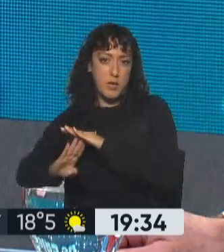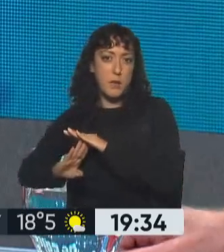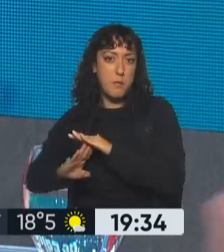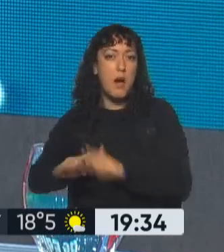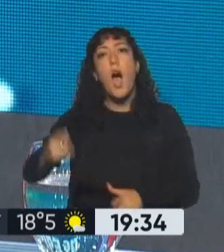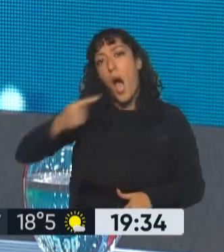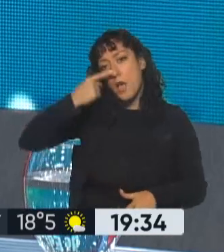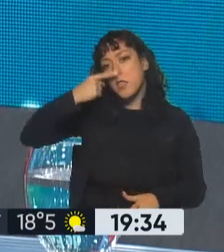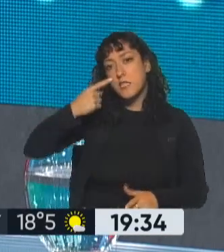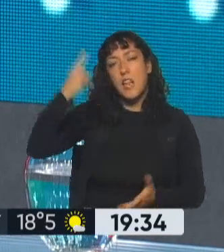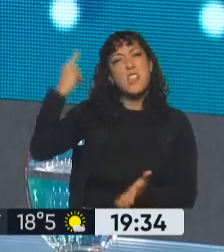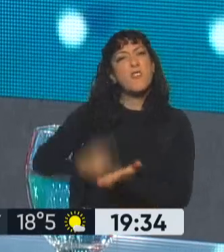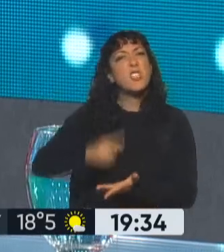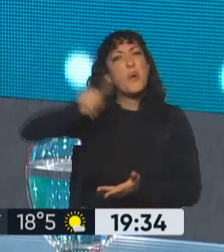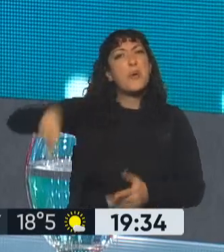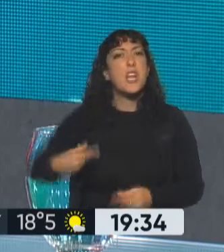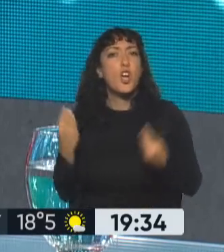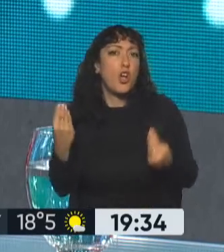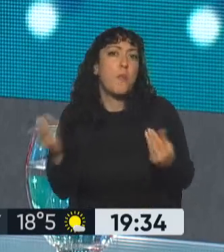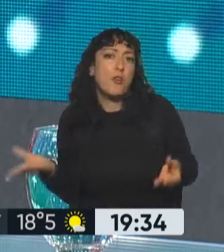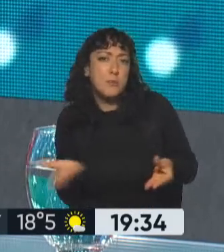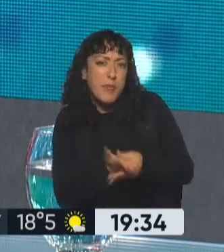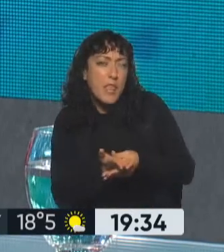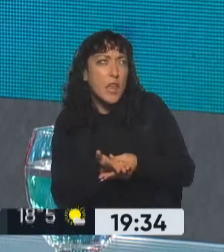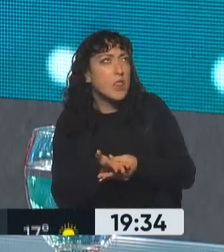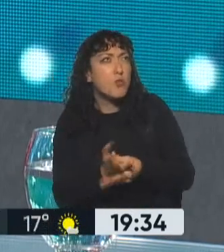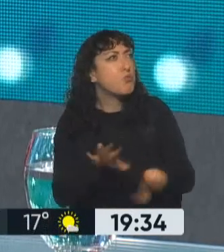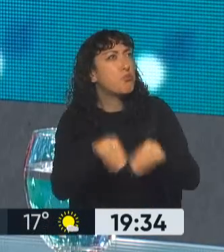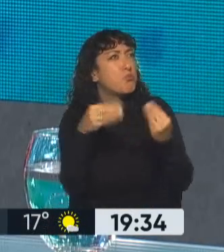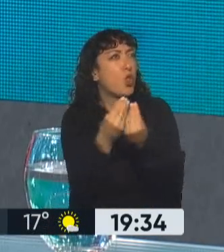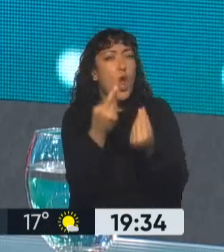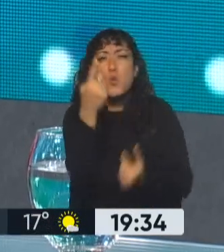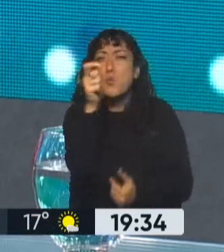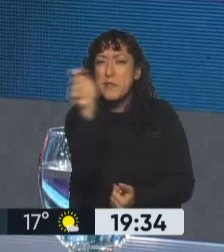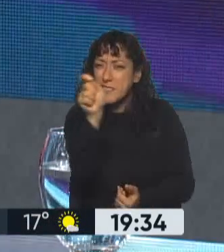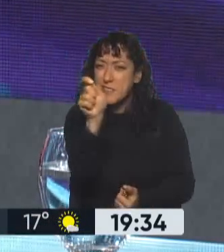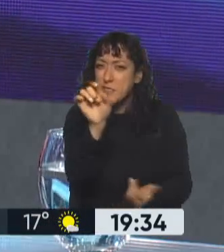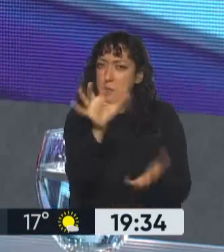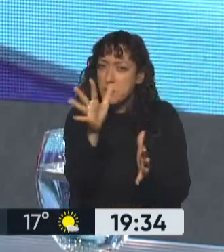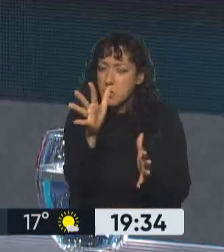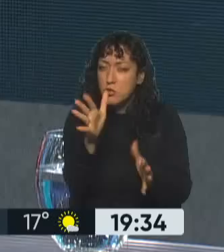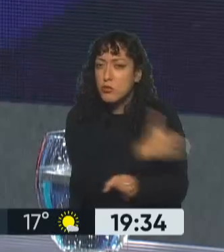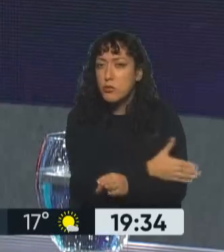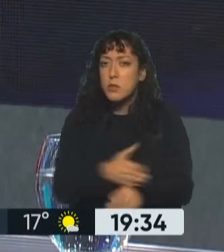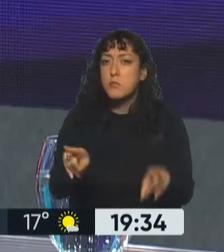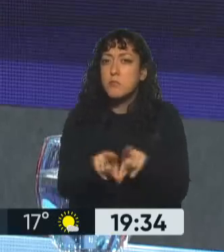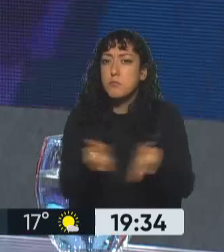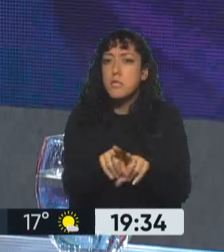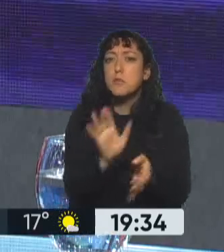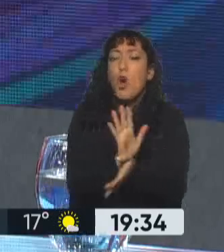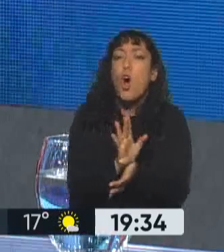se tejió este fallo. A ver. El expediente estaba hace aproximadamente un mes, como le dicen en la Corte, en el